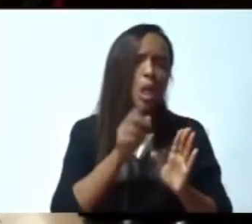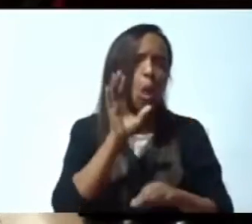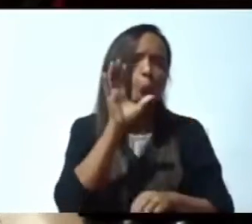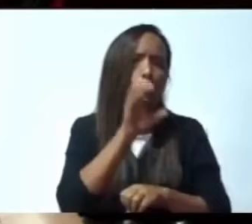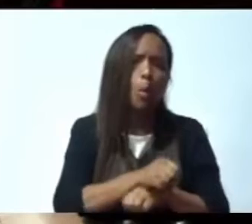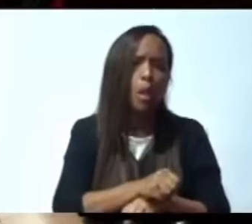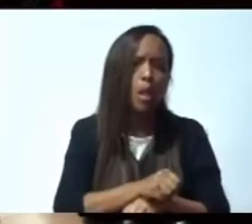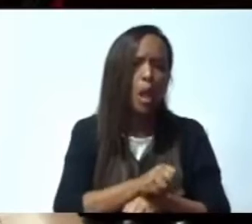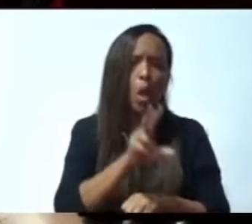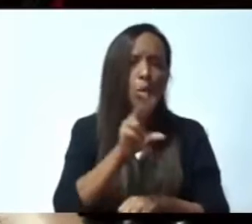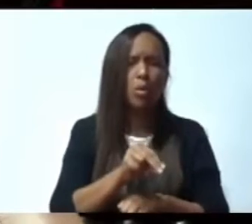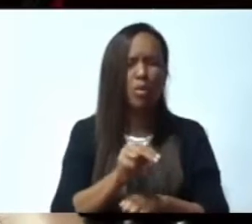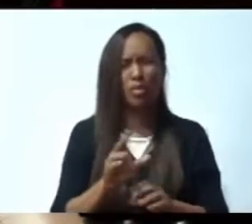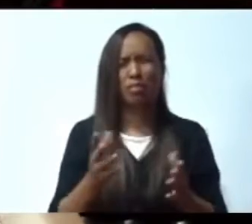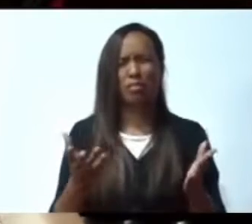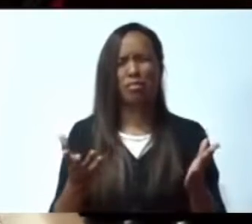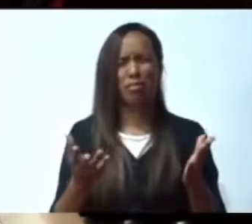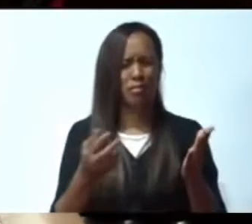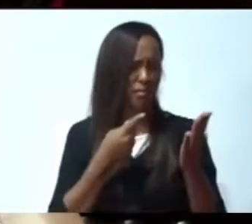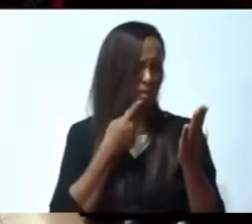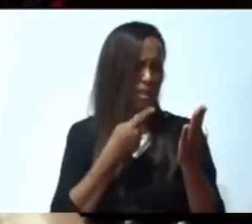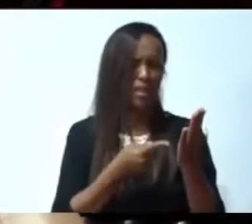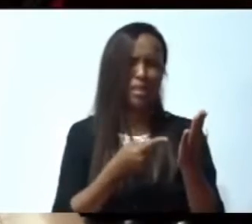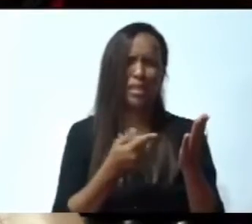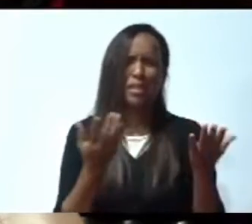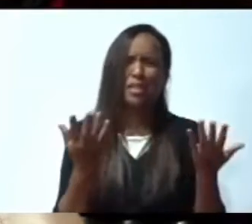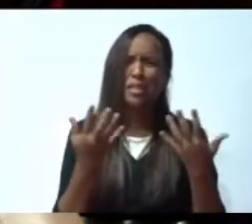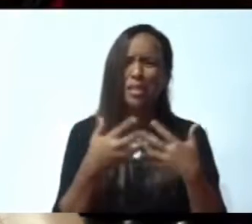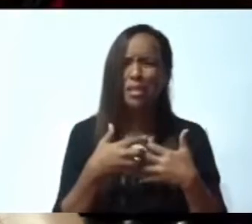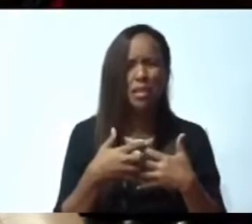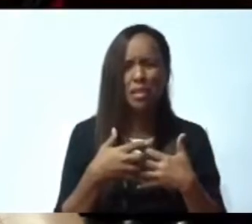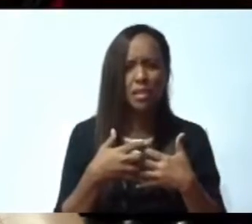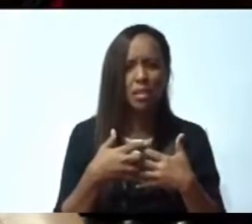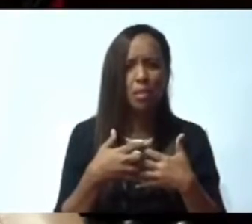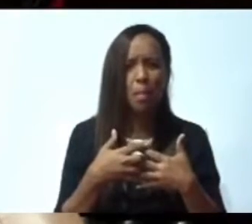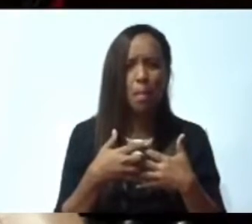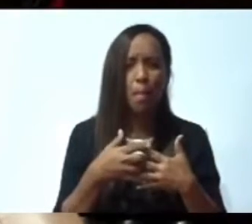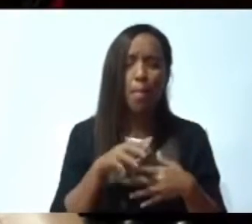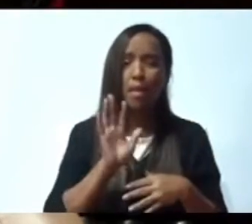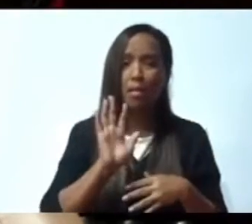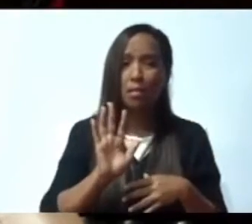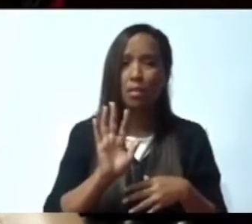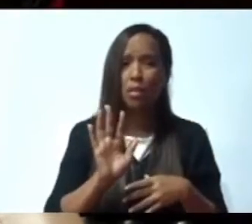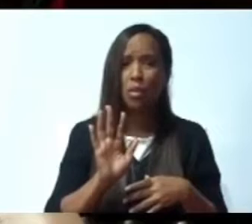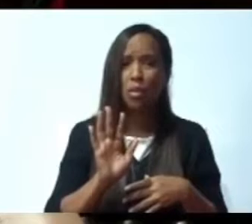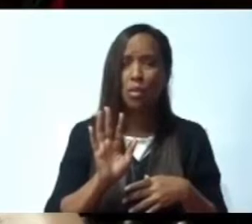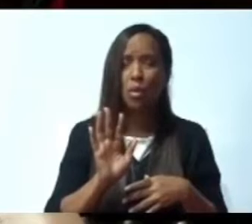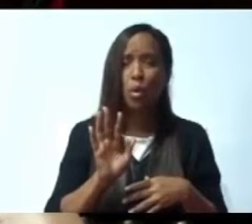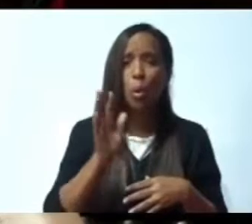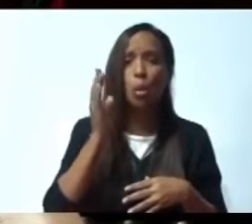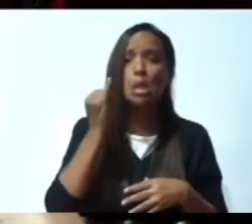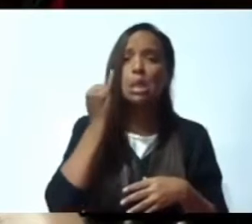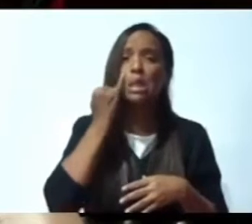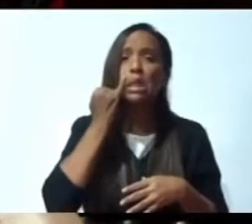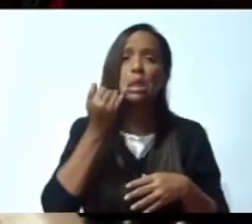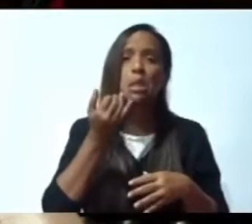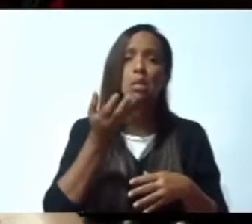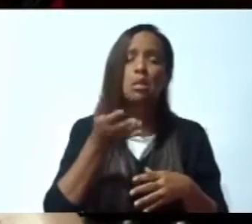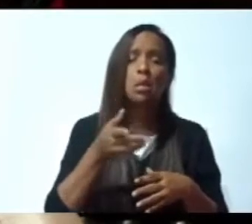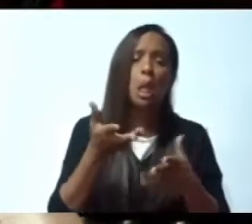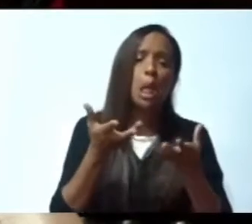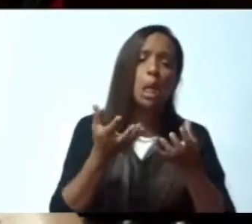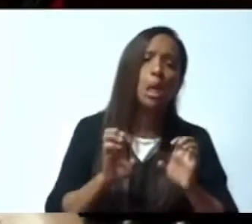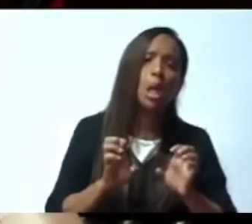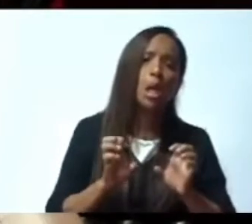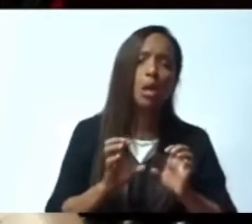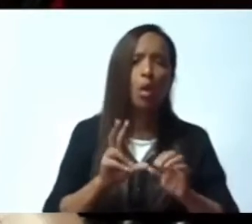cumple. Un carácter simplemente optativo. Y aquí estamos hablando de un tema que tiene un impacto en la salud pública. Por lo tanto, las